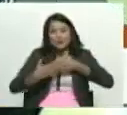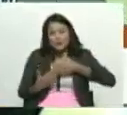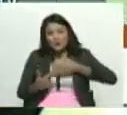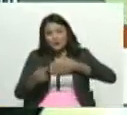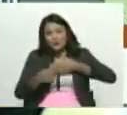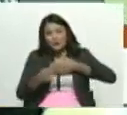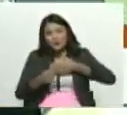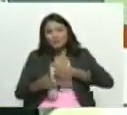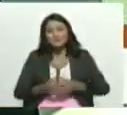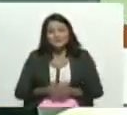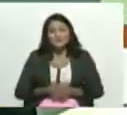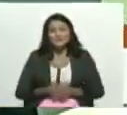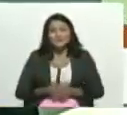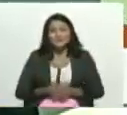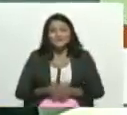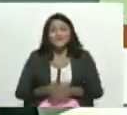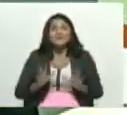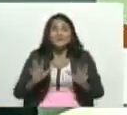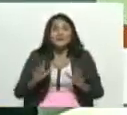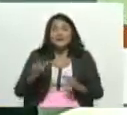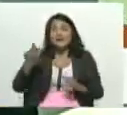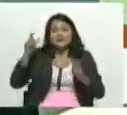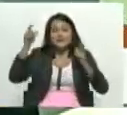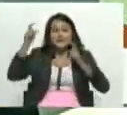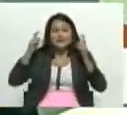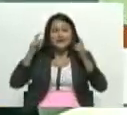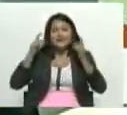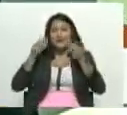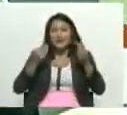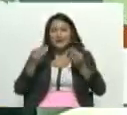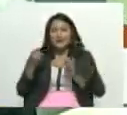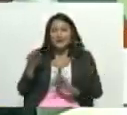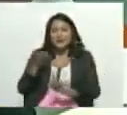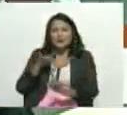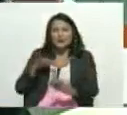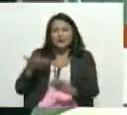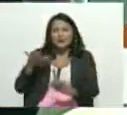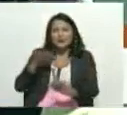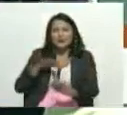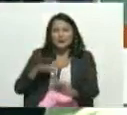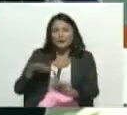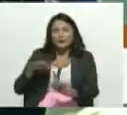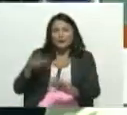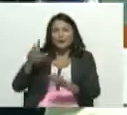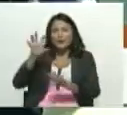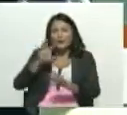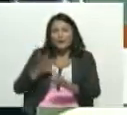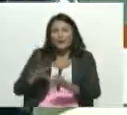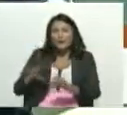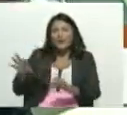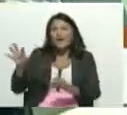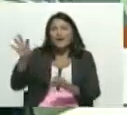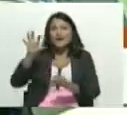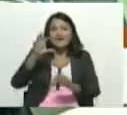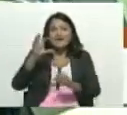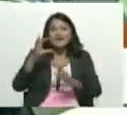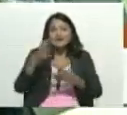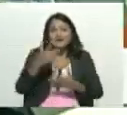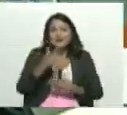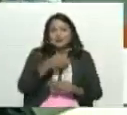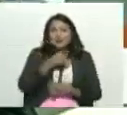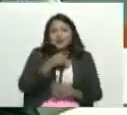toque que daba Chávez para enamorar los pueblos para ser un periodismo de integración